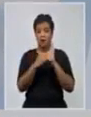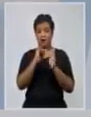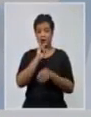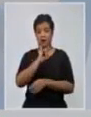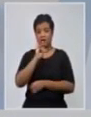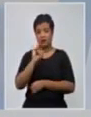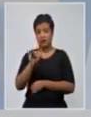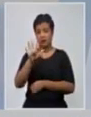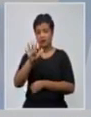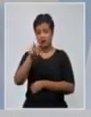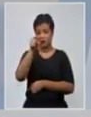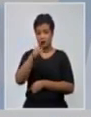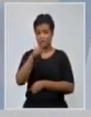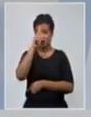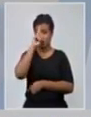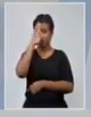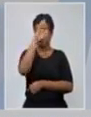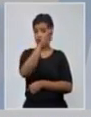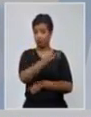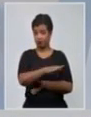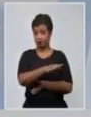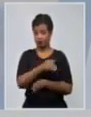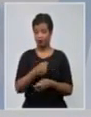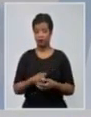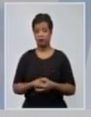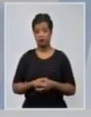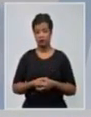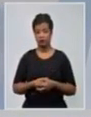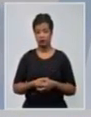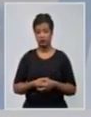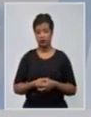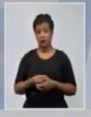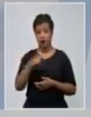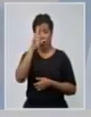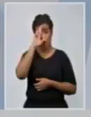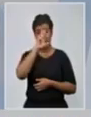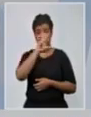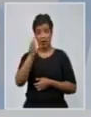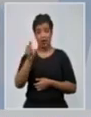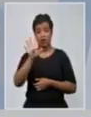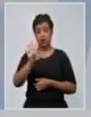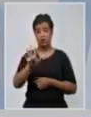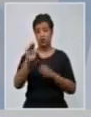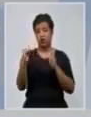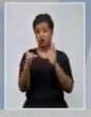9.775 pacientes ingresados, en los hospitales